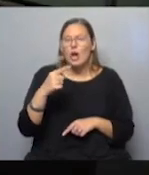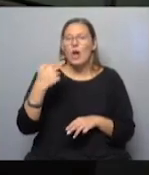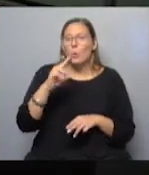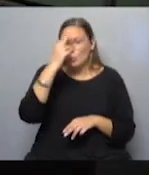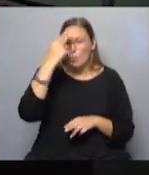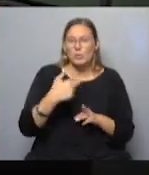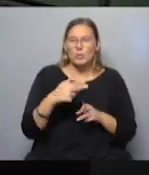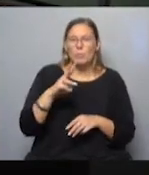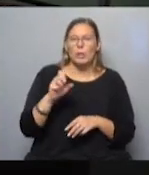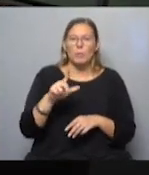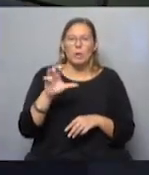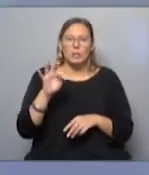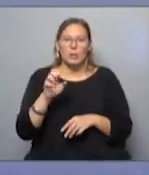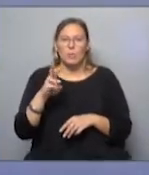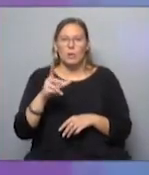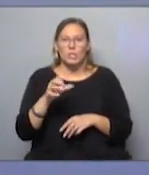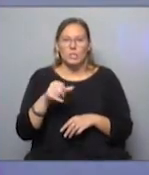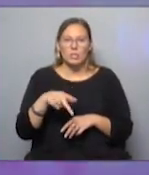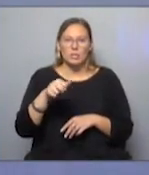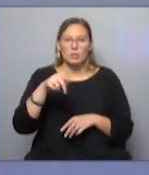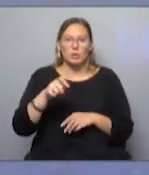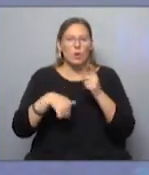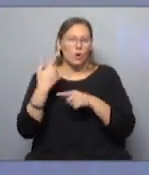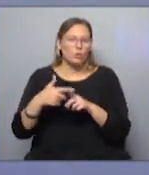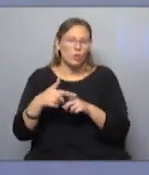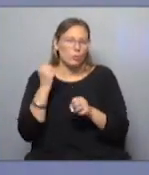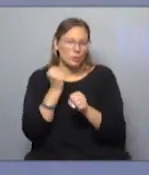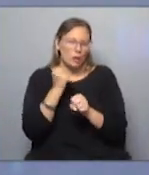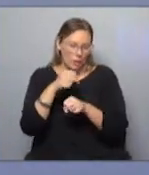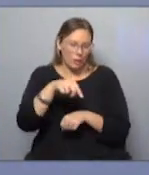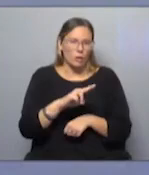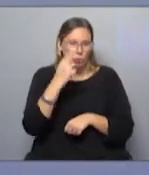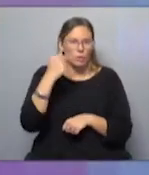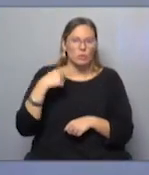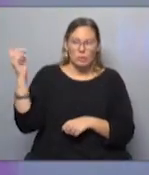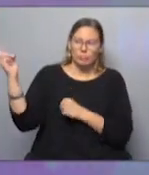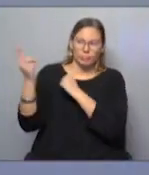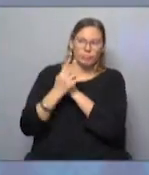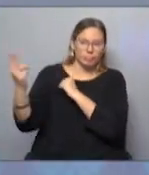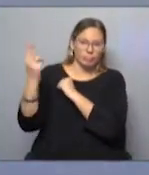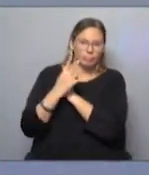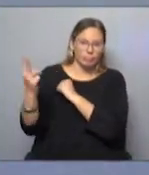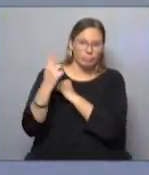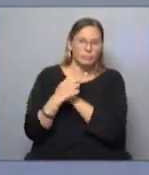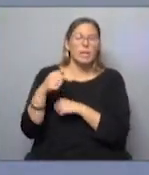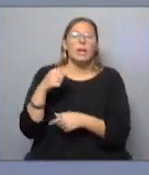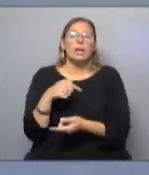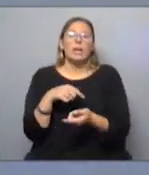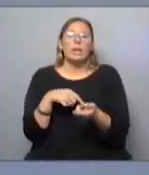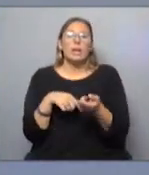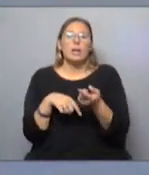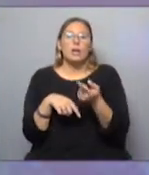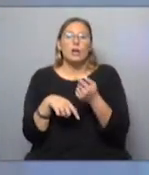no vio que estaba estaba trabajando en uruguay entonces venía bastante a visitarle así que este